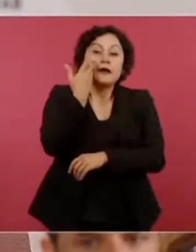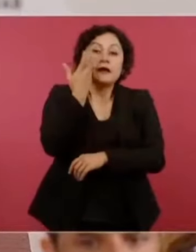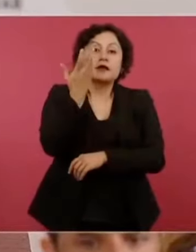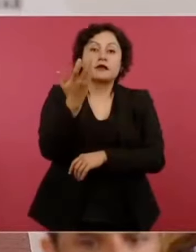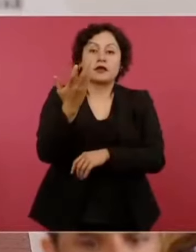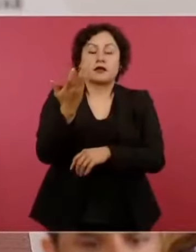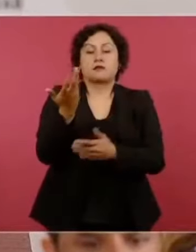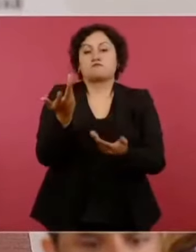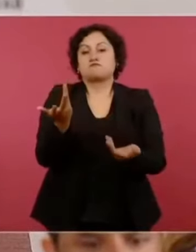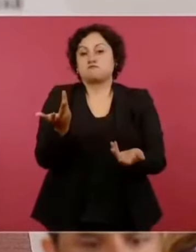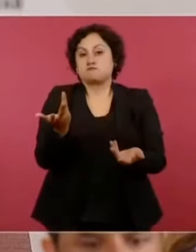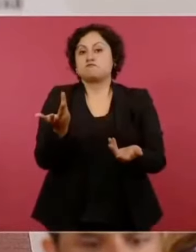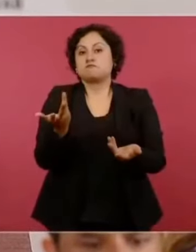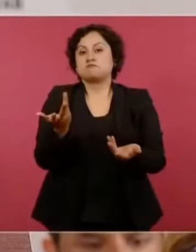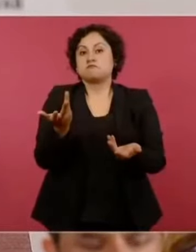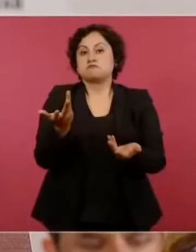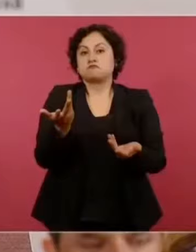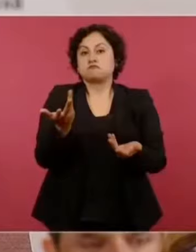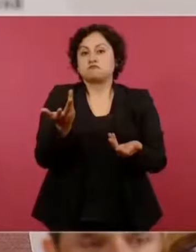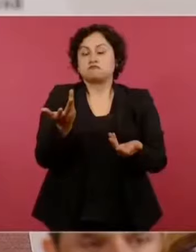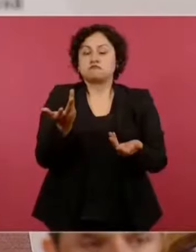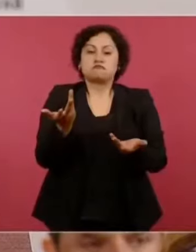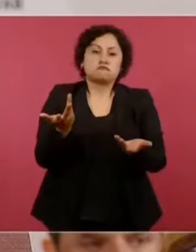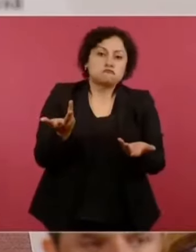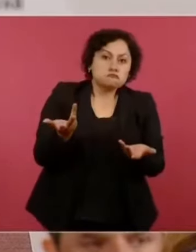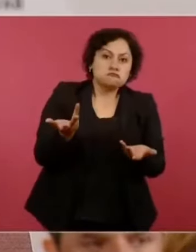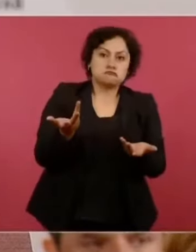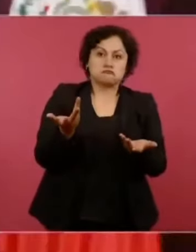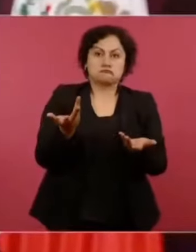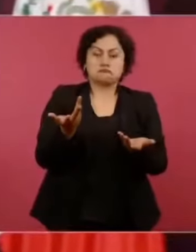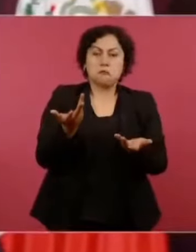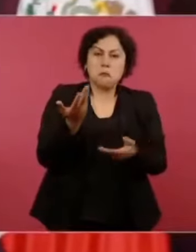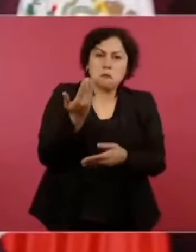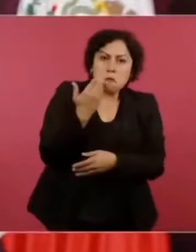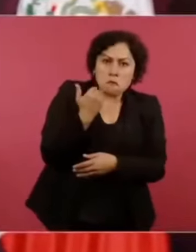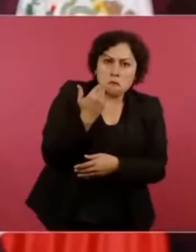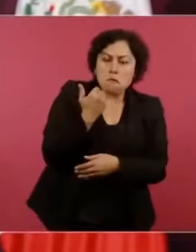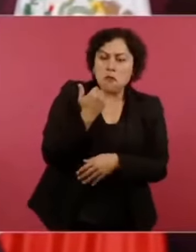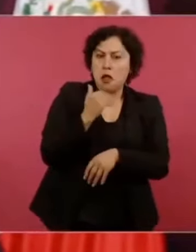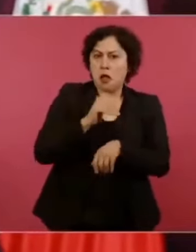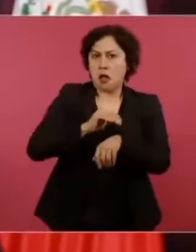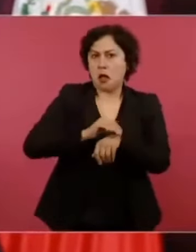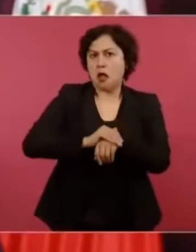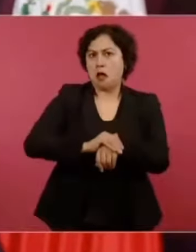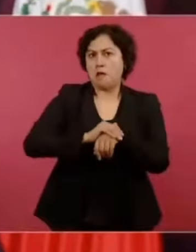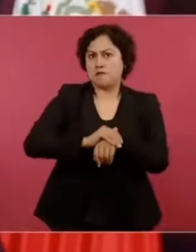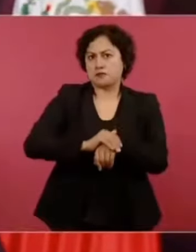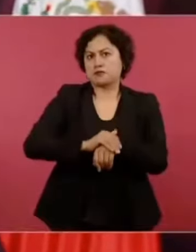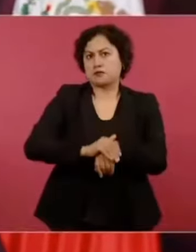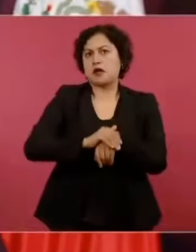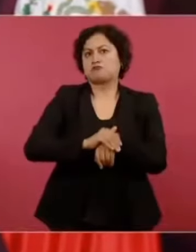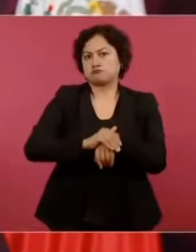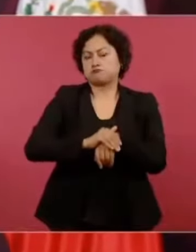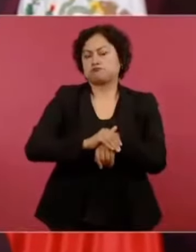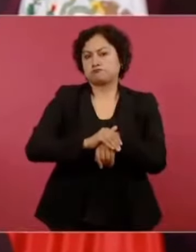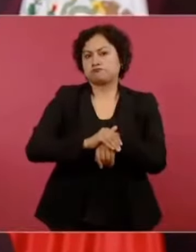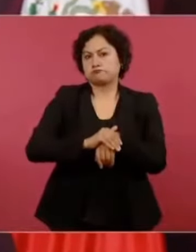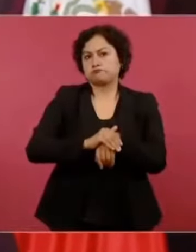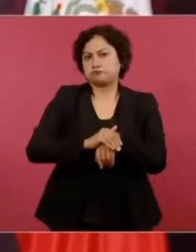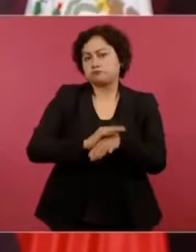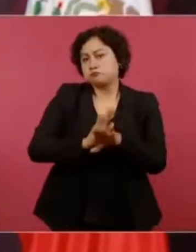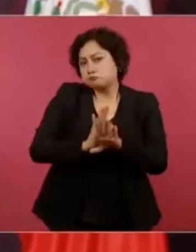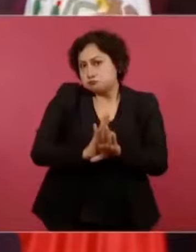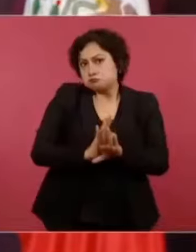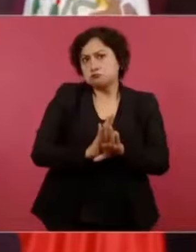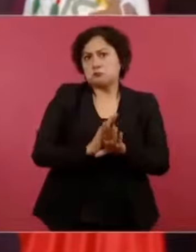igual que las tienen con nosotros, de amistad con, en este caso,